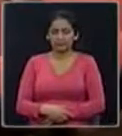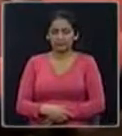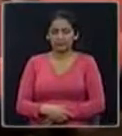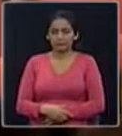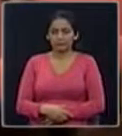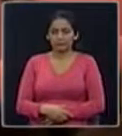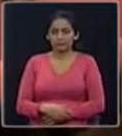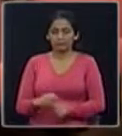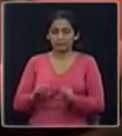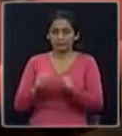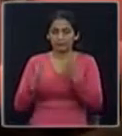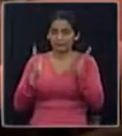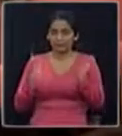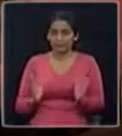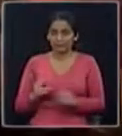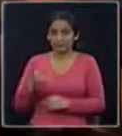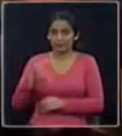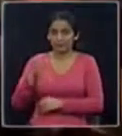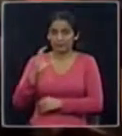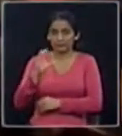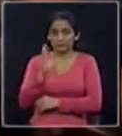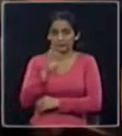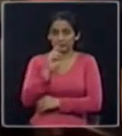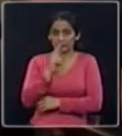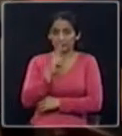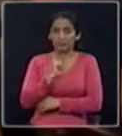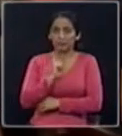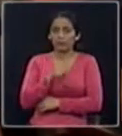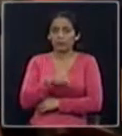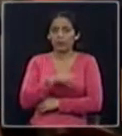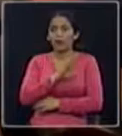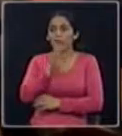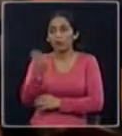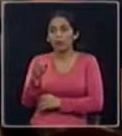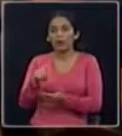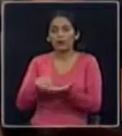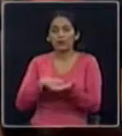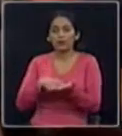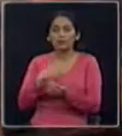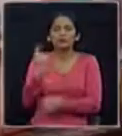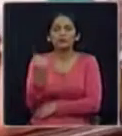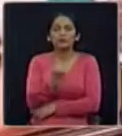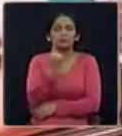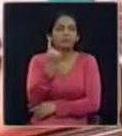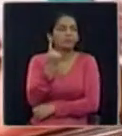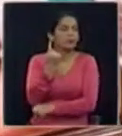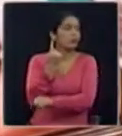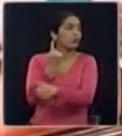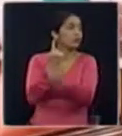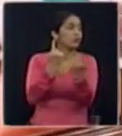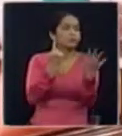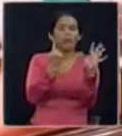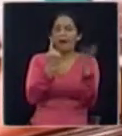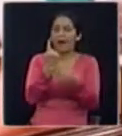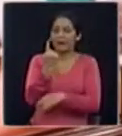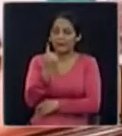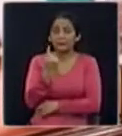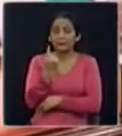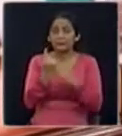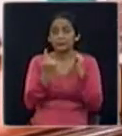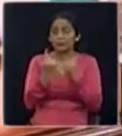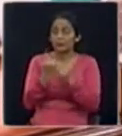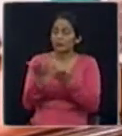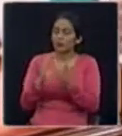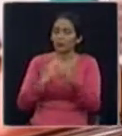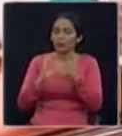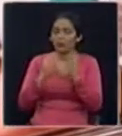El asambleísta de Suma, Héctor Yepes, fue el único legislador que acudió a la convocatoria del prefecto del Guayas, Jimmy Jairala, para tratar la defensa de